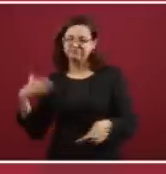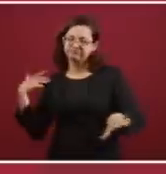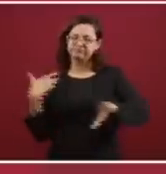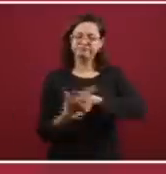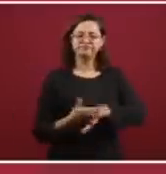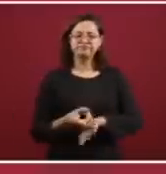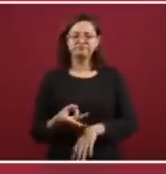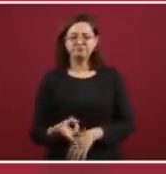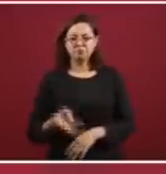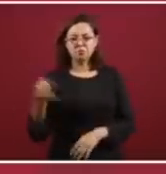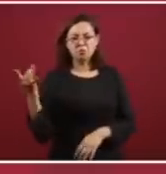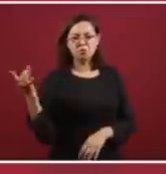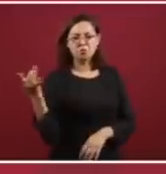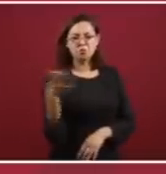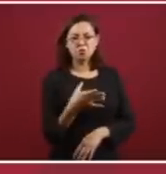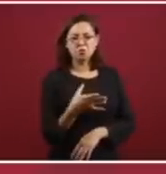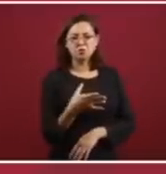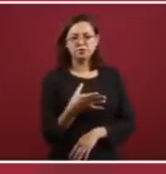a la